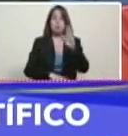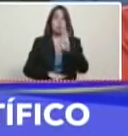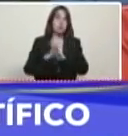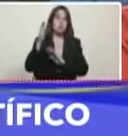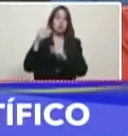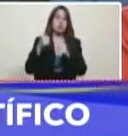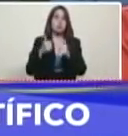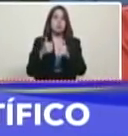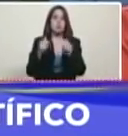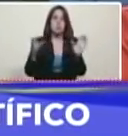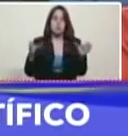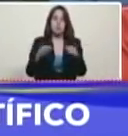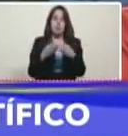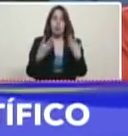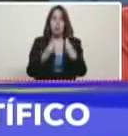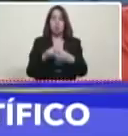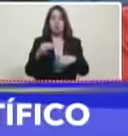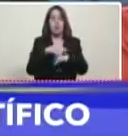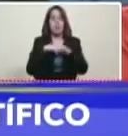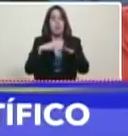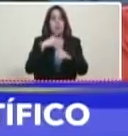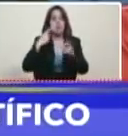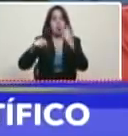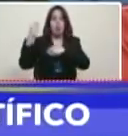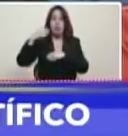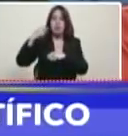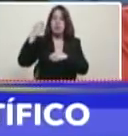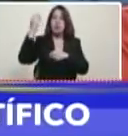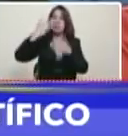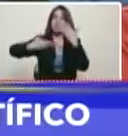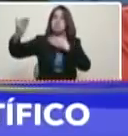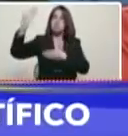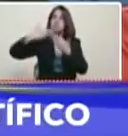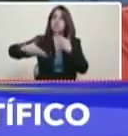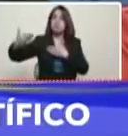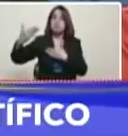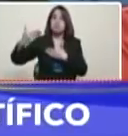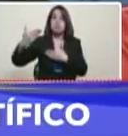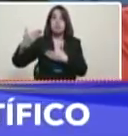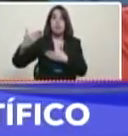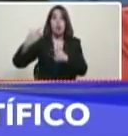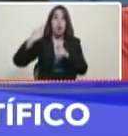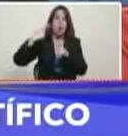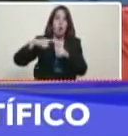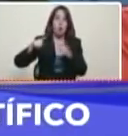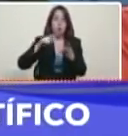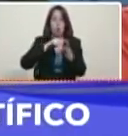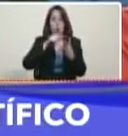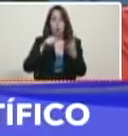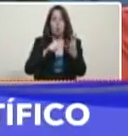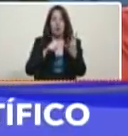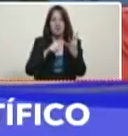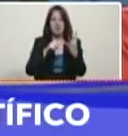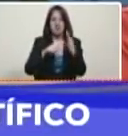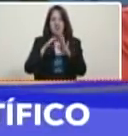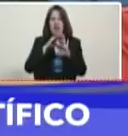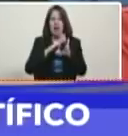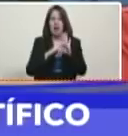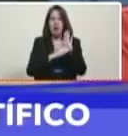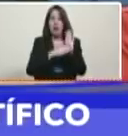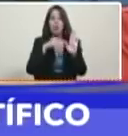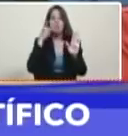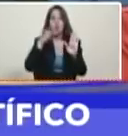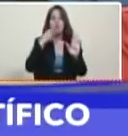acompañó la ministra de Exportación y eso es un equipo que se viene consolidando. La cuarta línea de trabajo tiene que ver con las